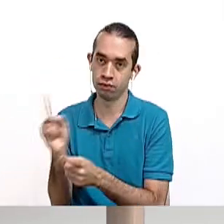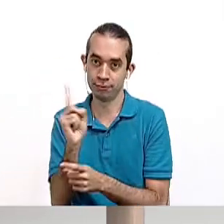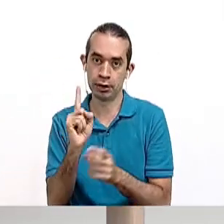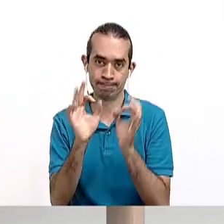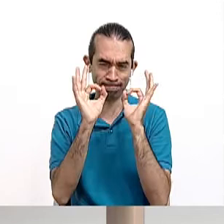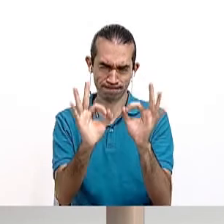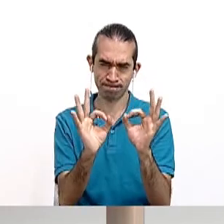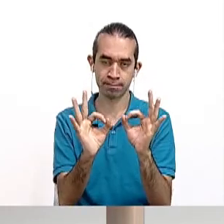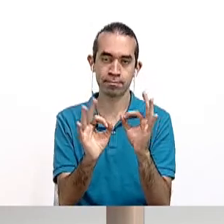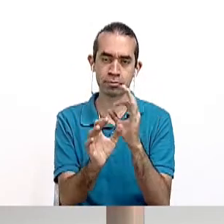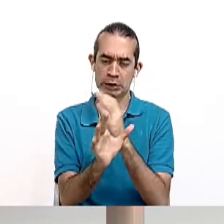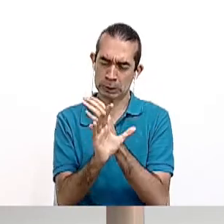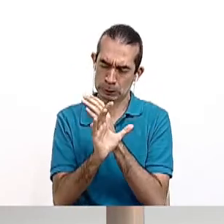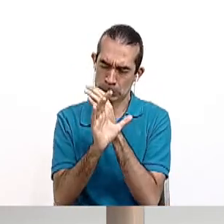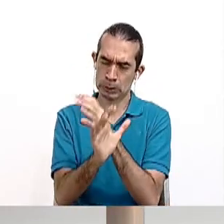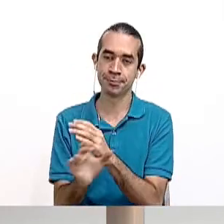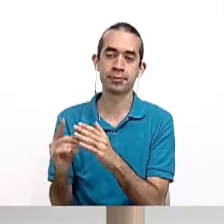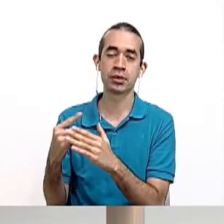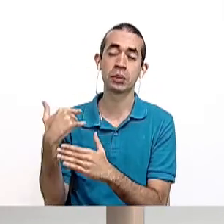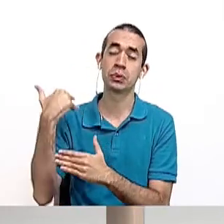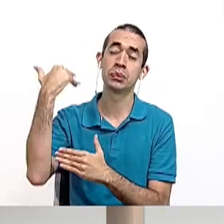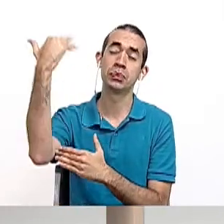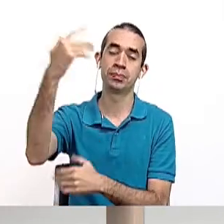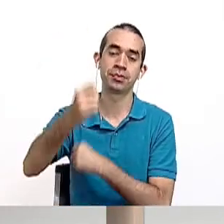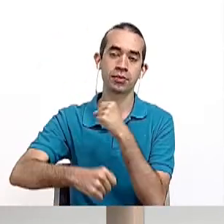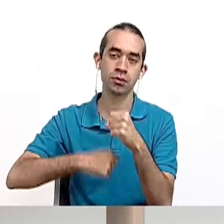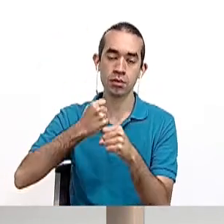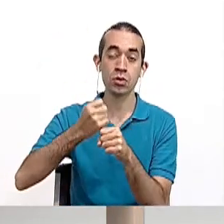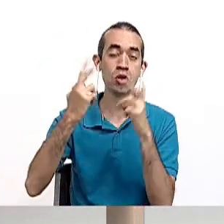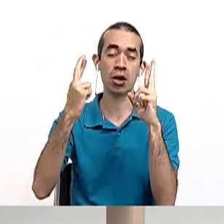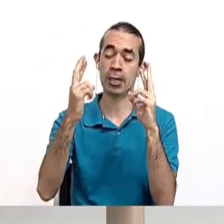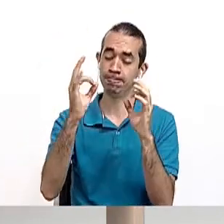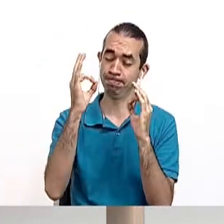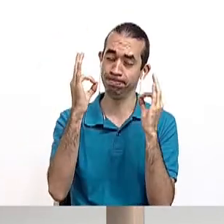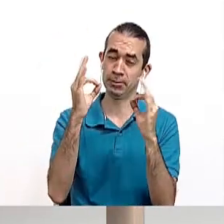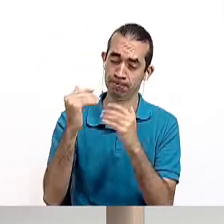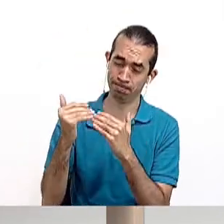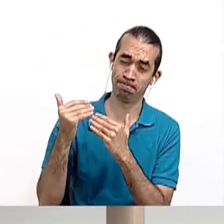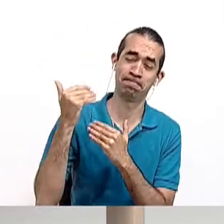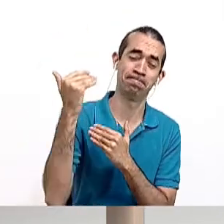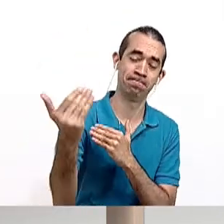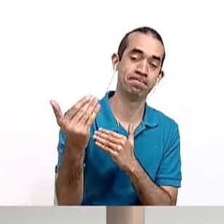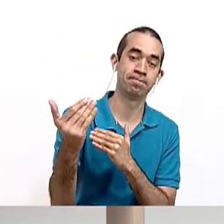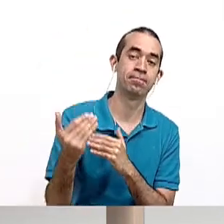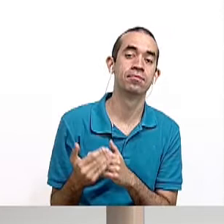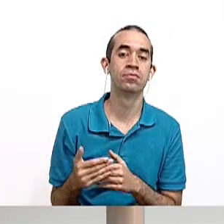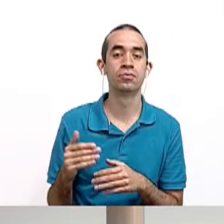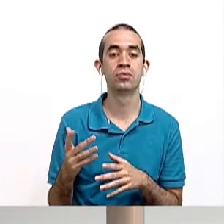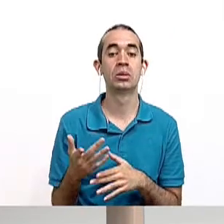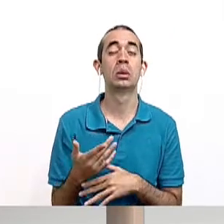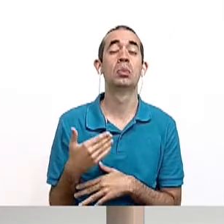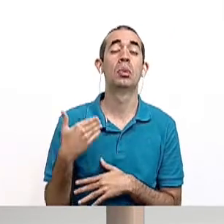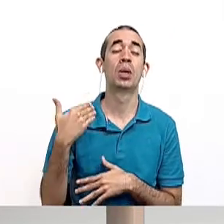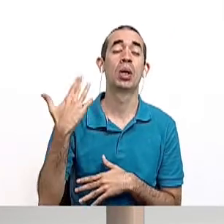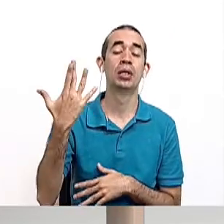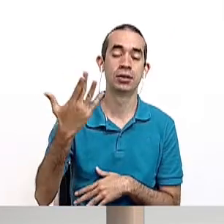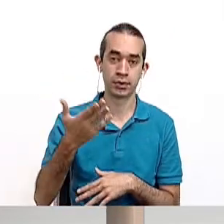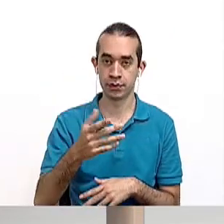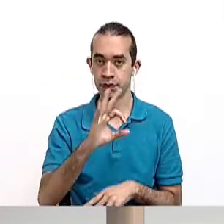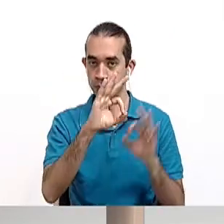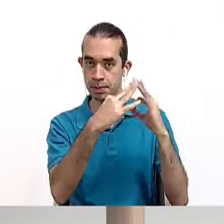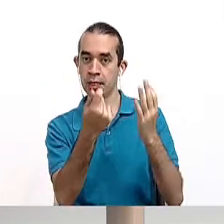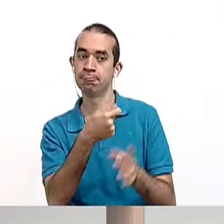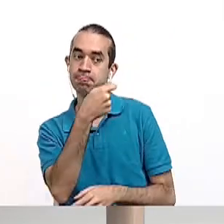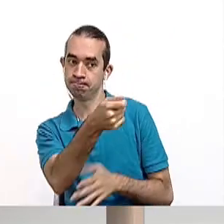a conservar por años, ojalá los suficientes, y compartirla con su familia después. ¿No les